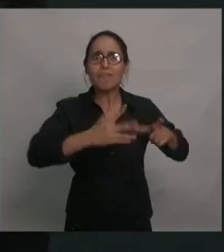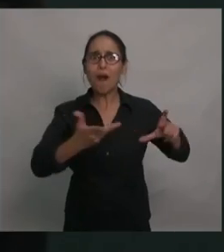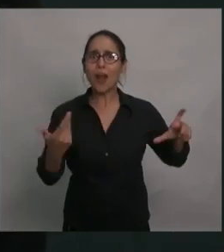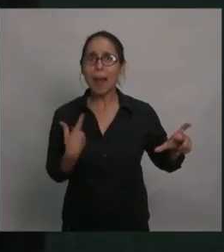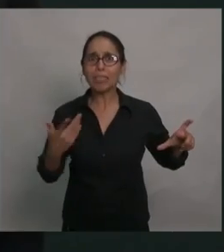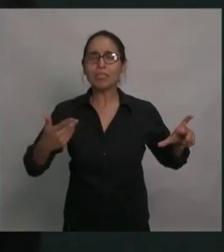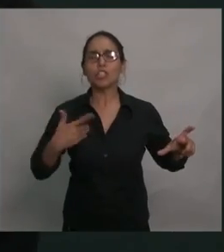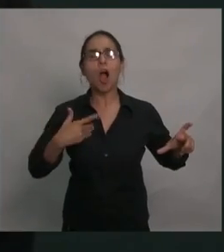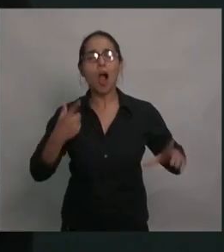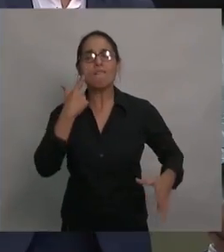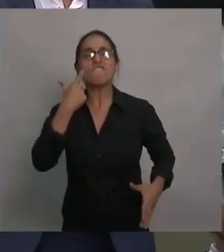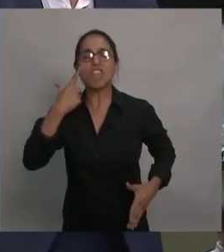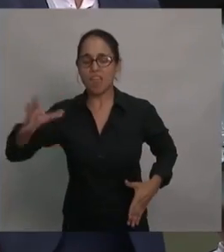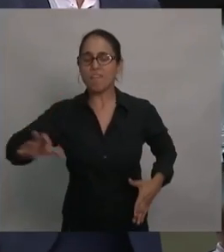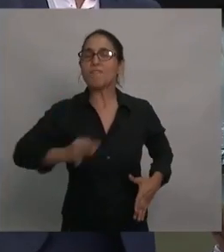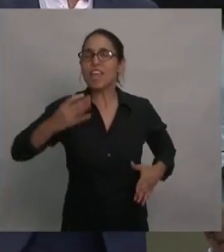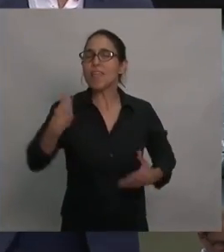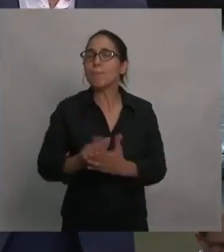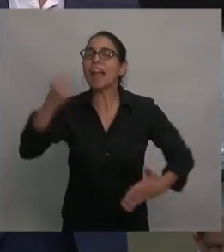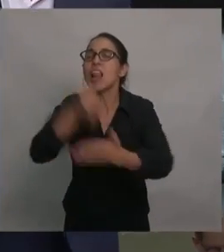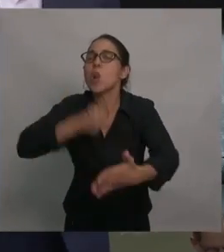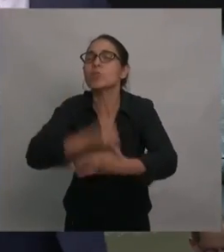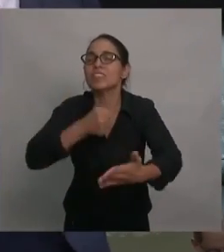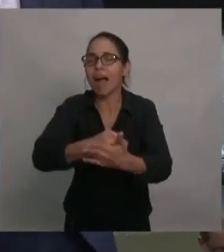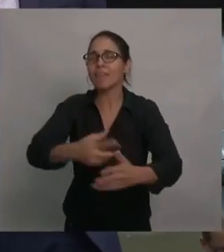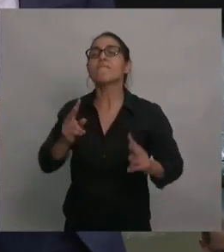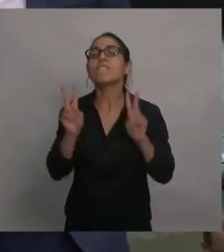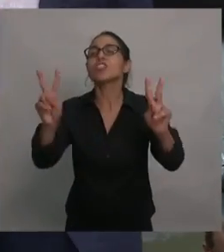con fuerza para seguir luchando con este bronce. ¡Hasta la victoria siempre!